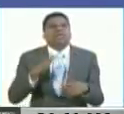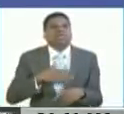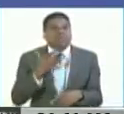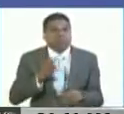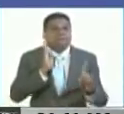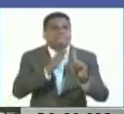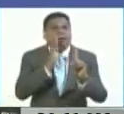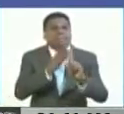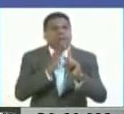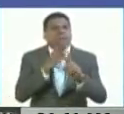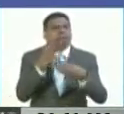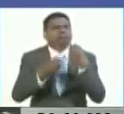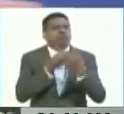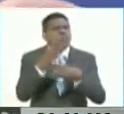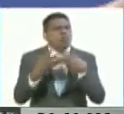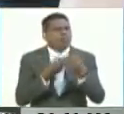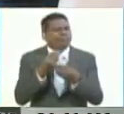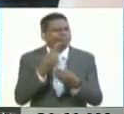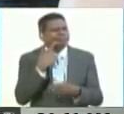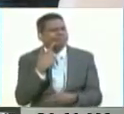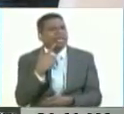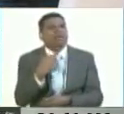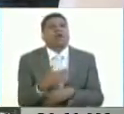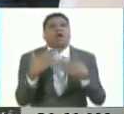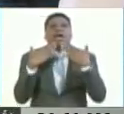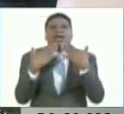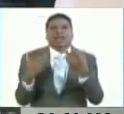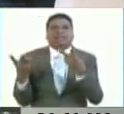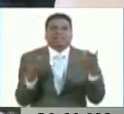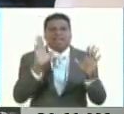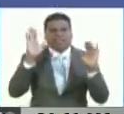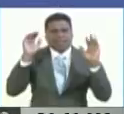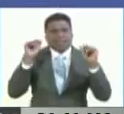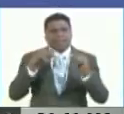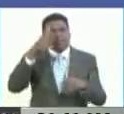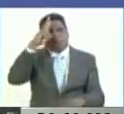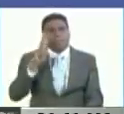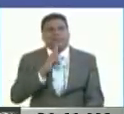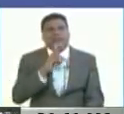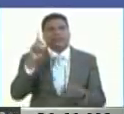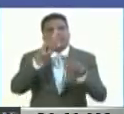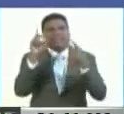y cómo hacerlo. 100%. Siempre bienvenido a la pauta de hoy. Okay, con nosotros gracias. Te despedimos. Vamos con Verónica, que tiene detalles sobre el clima.